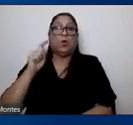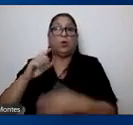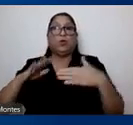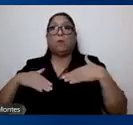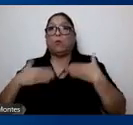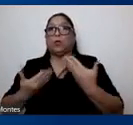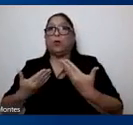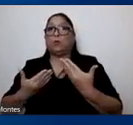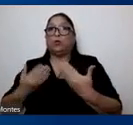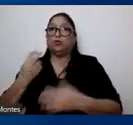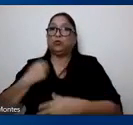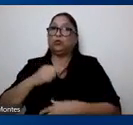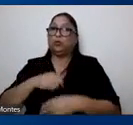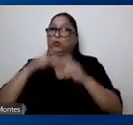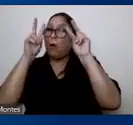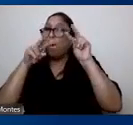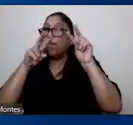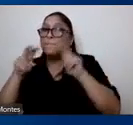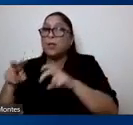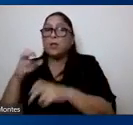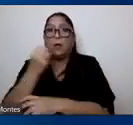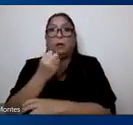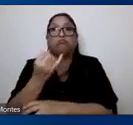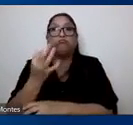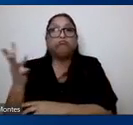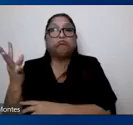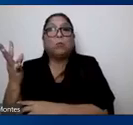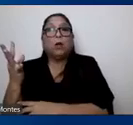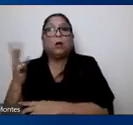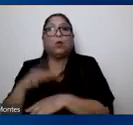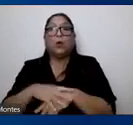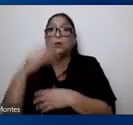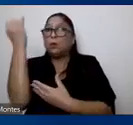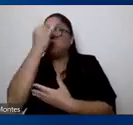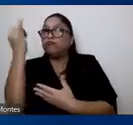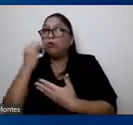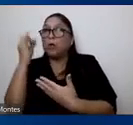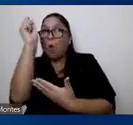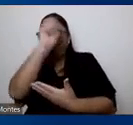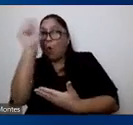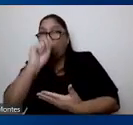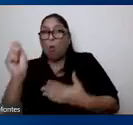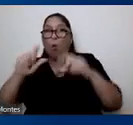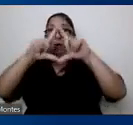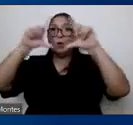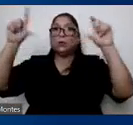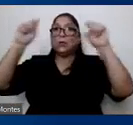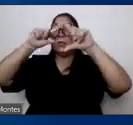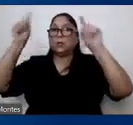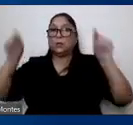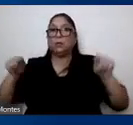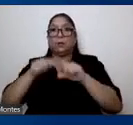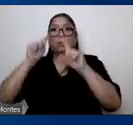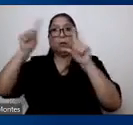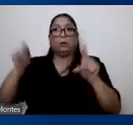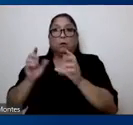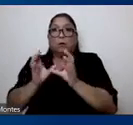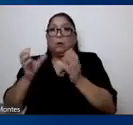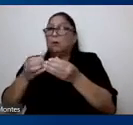nosotros apreciar algunas de las pintas en murales, ¿no? Acerca de